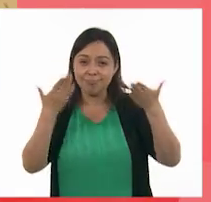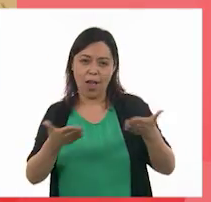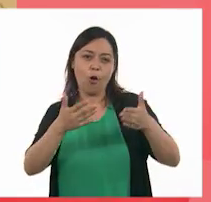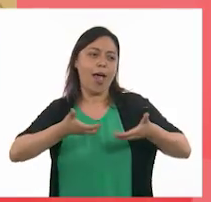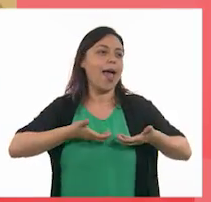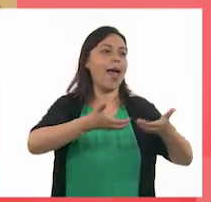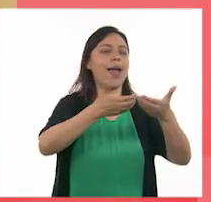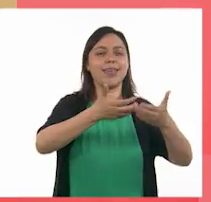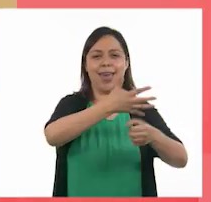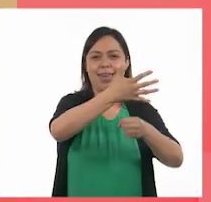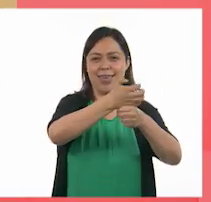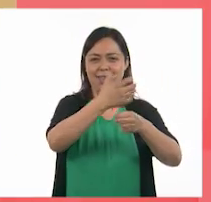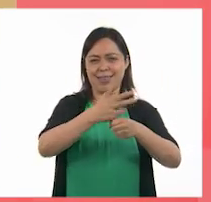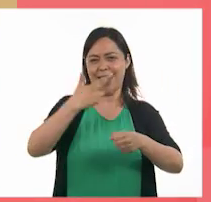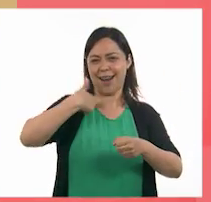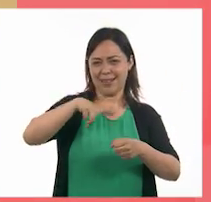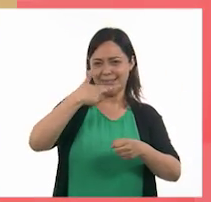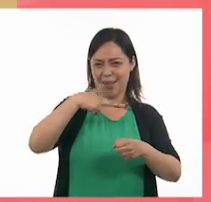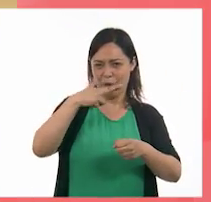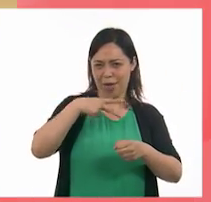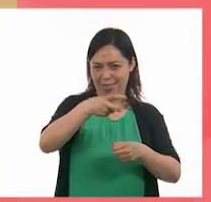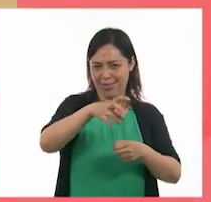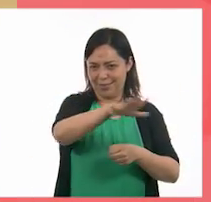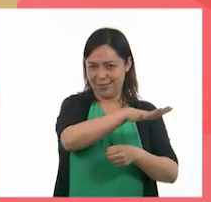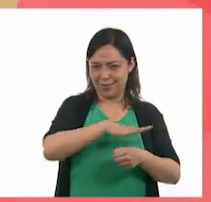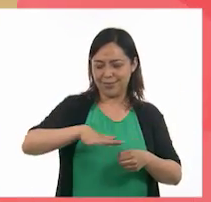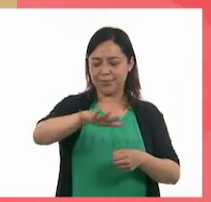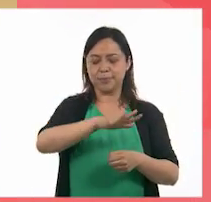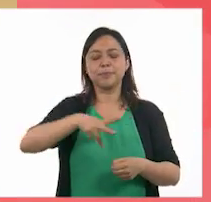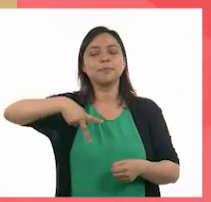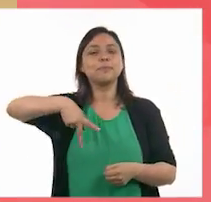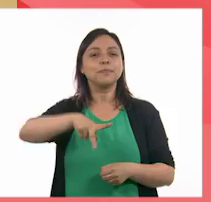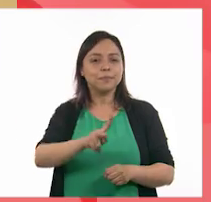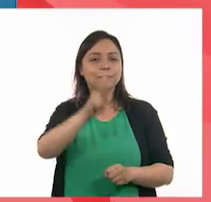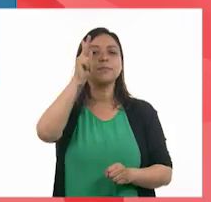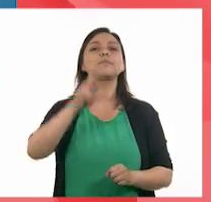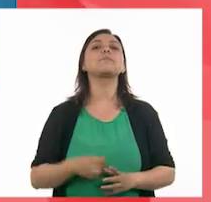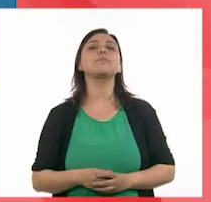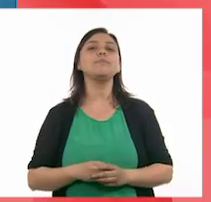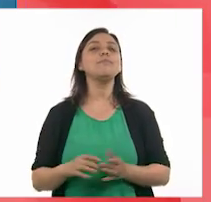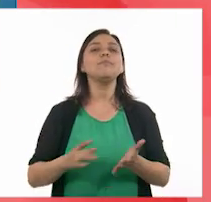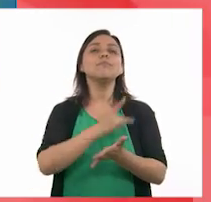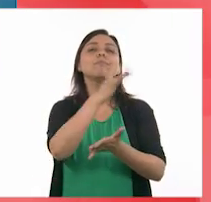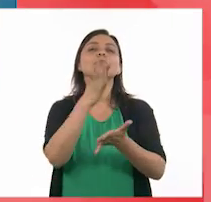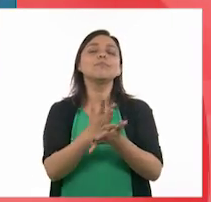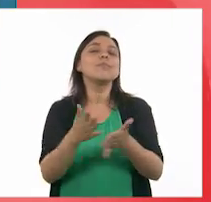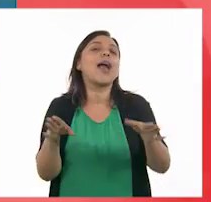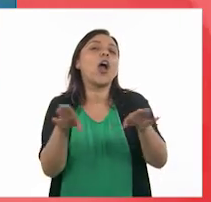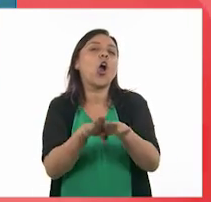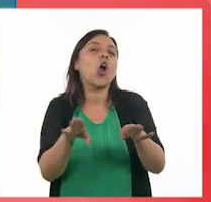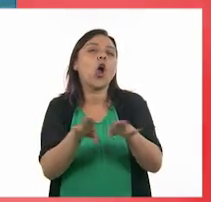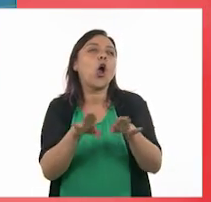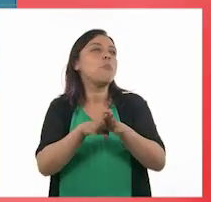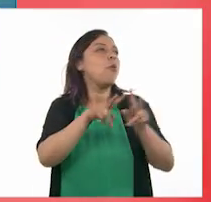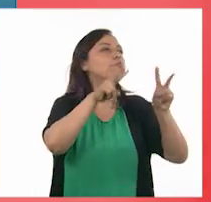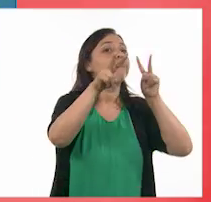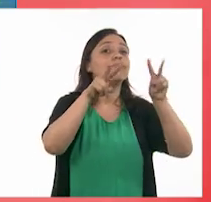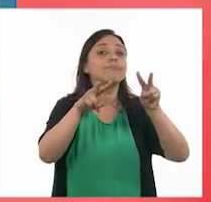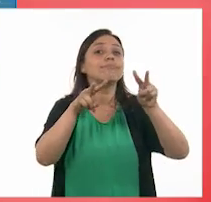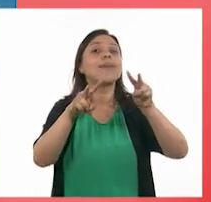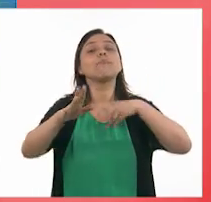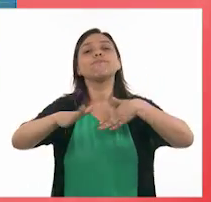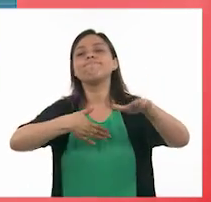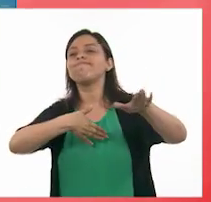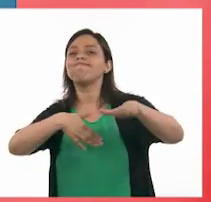el legendario restaurante. Sin embargo, la única manera de poder vivir las calles, pues es caminándolas,